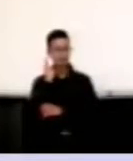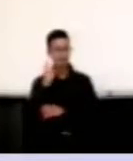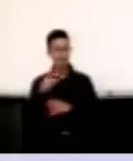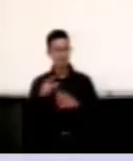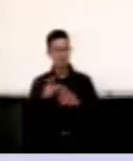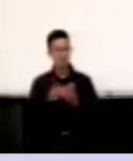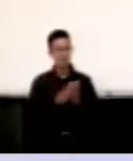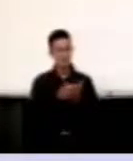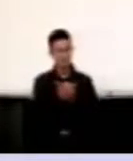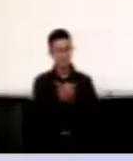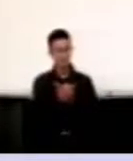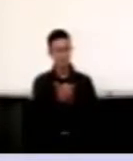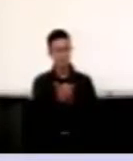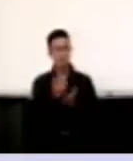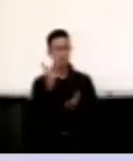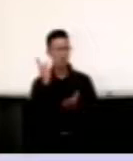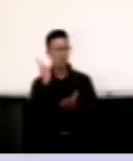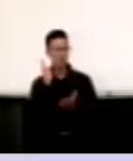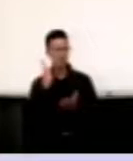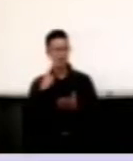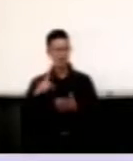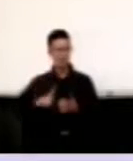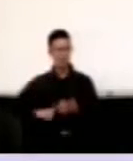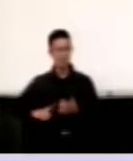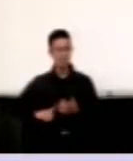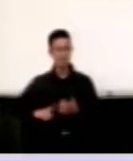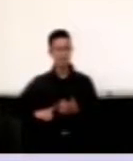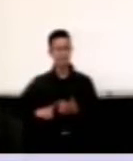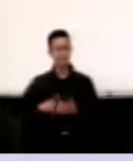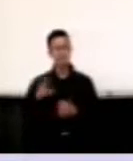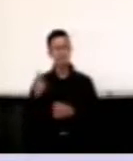de Derecho, Política y Gobierno de la Universidad de Guanajuato.